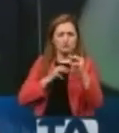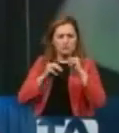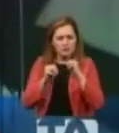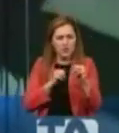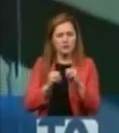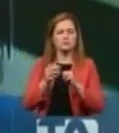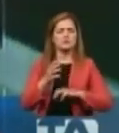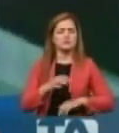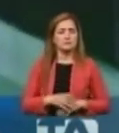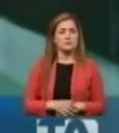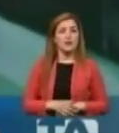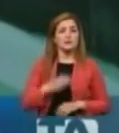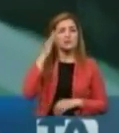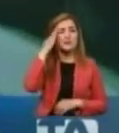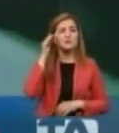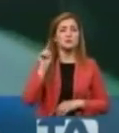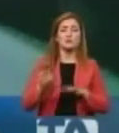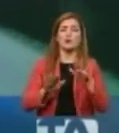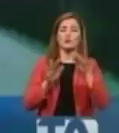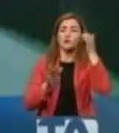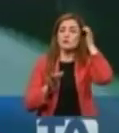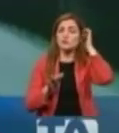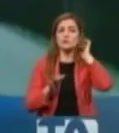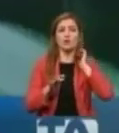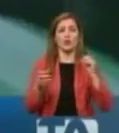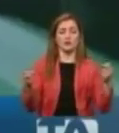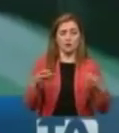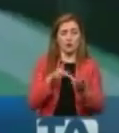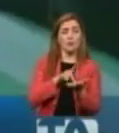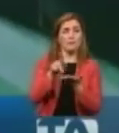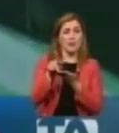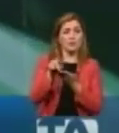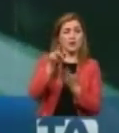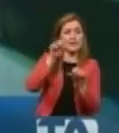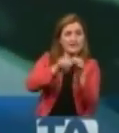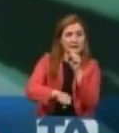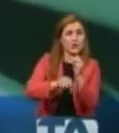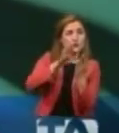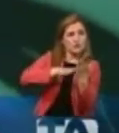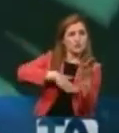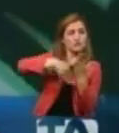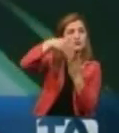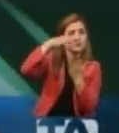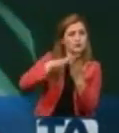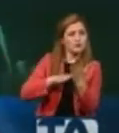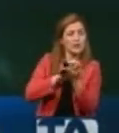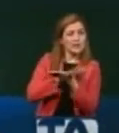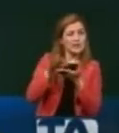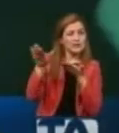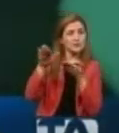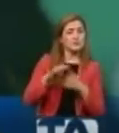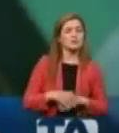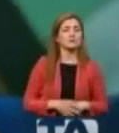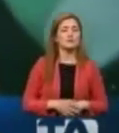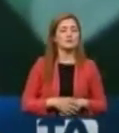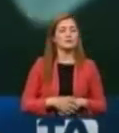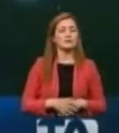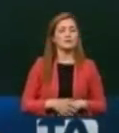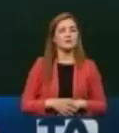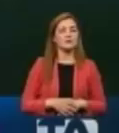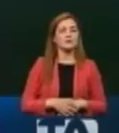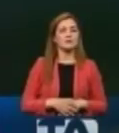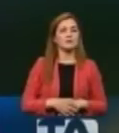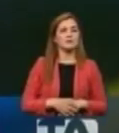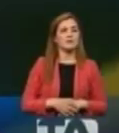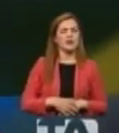para este proyecto, sabemos que al menos el seguro va a cubrir estos daños para realizar la limpieza. ¿Qué tan fácil es,